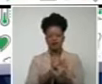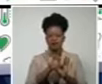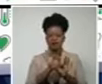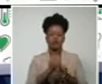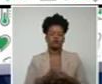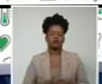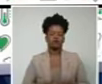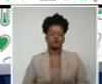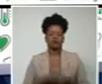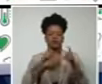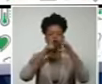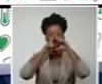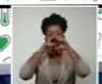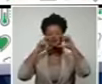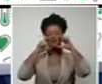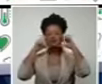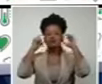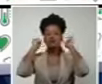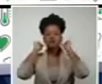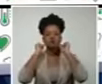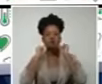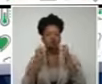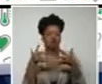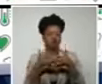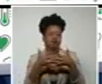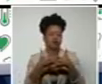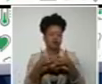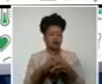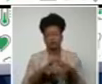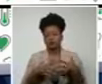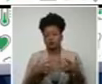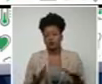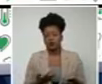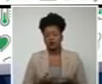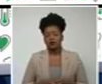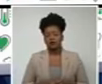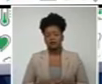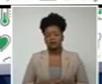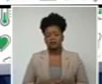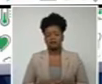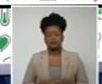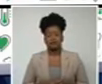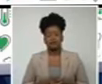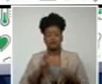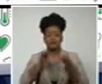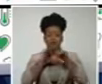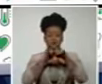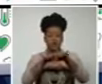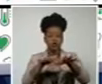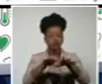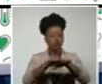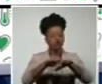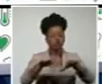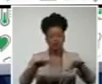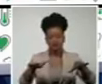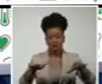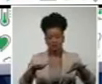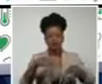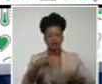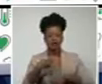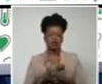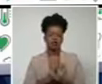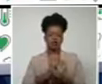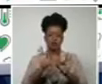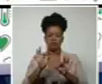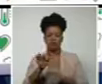del nasobuco tiene mucho que ver con la presencia del virus sobre superficies, y habló también de la condición de las